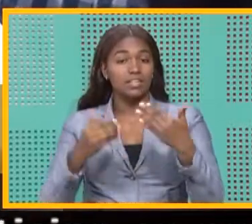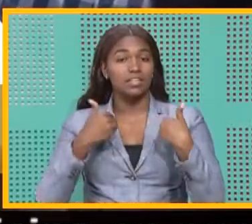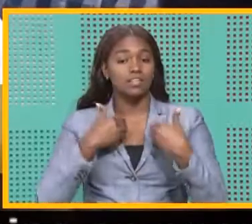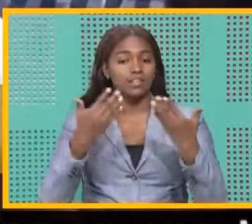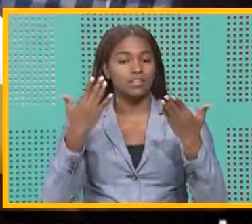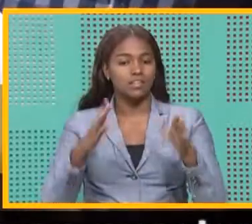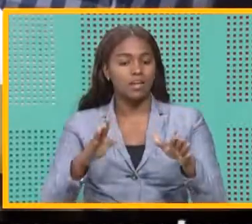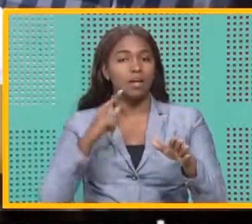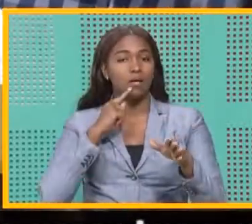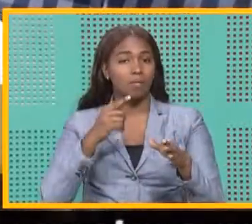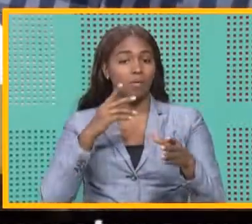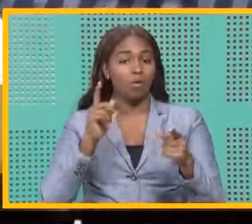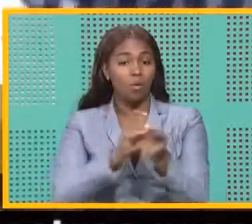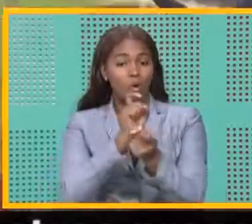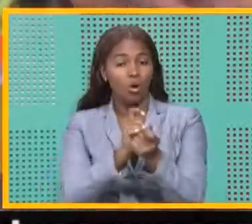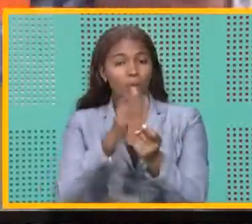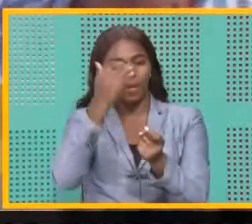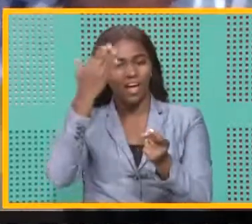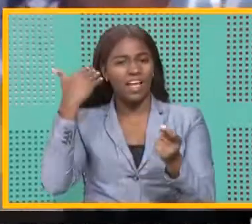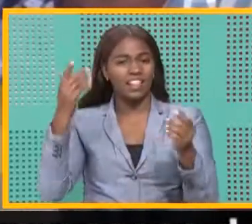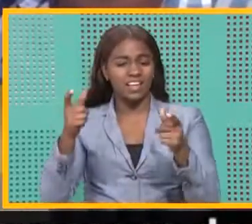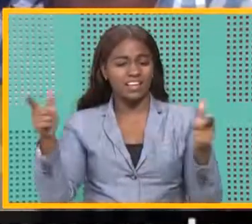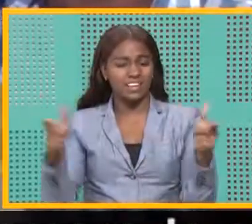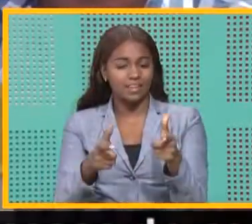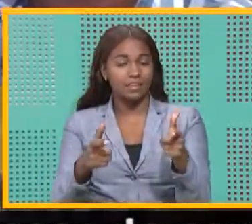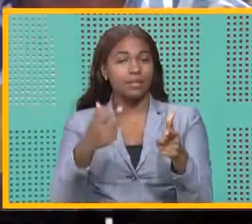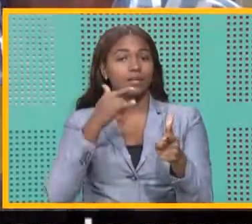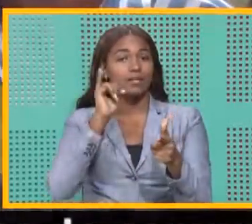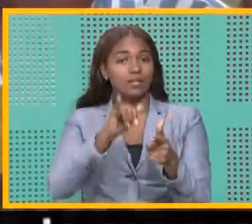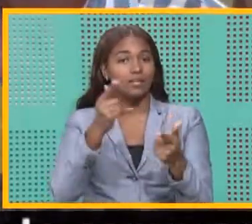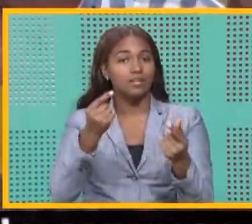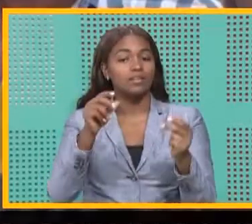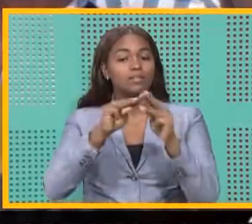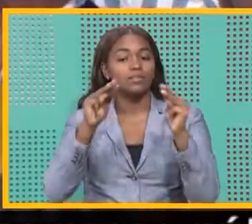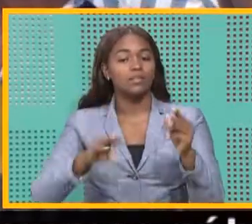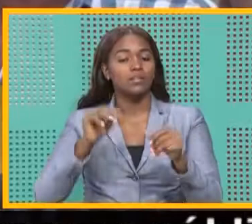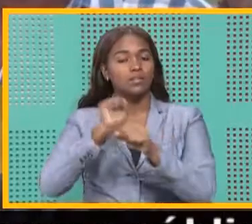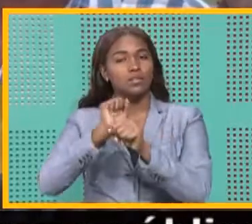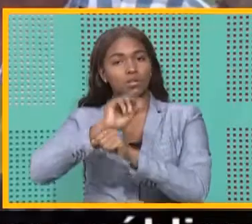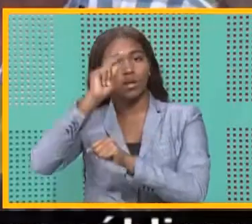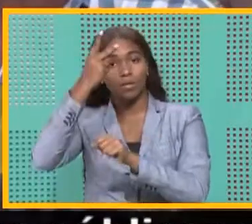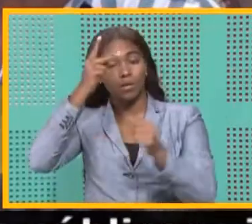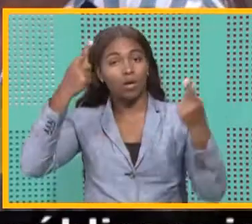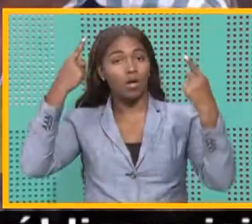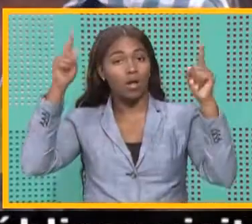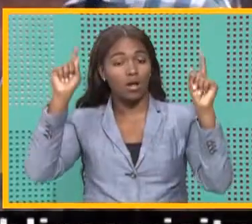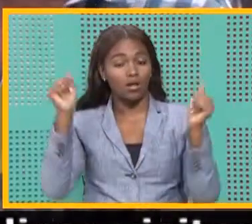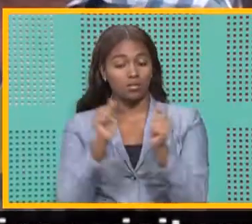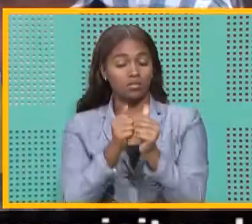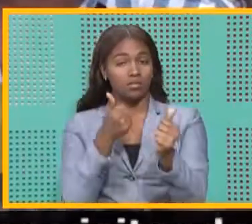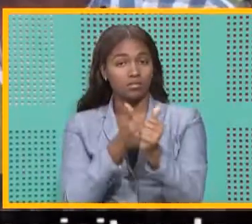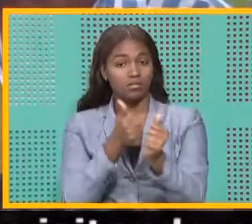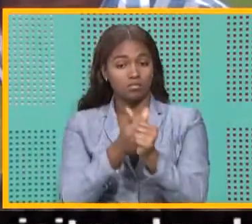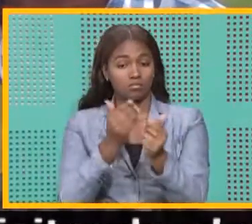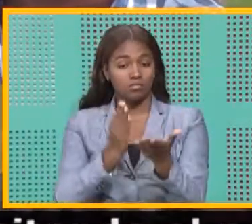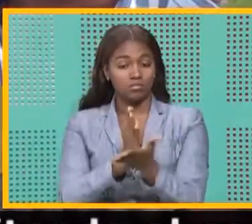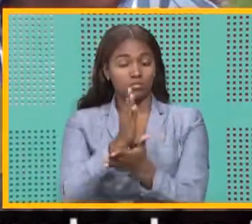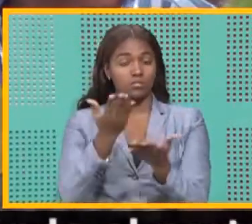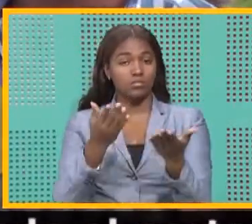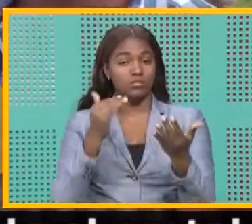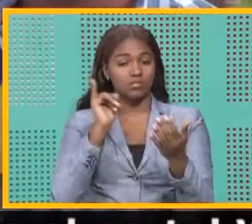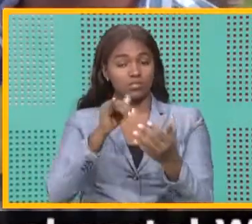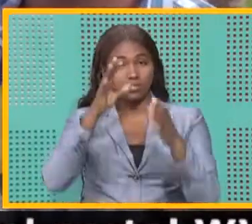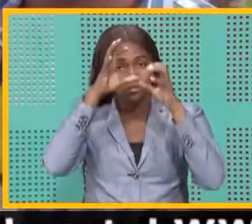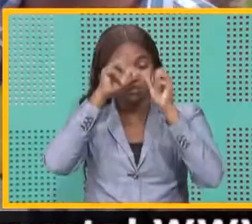ya obsoleto porque era muy estrecha. Y en ese sentido, el Ministerio de Obras Públicas, cumpliendo con esa instrucción del señor